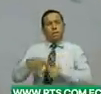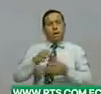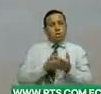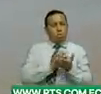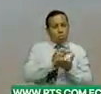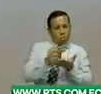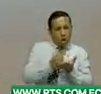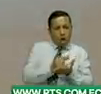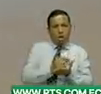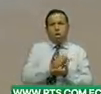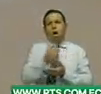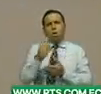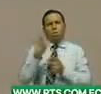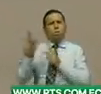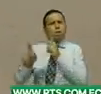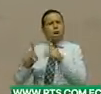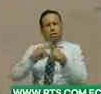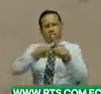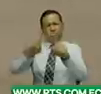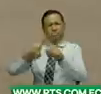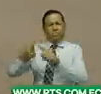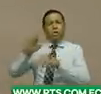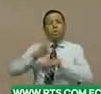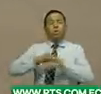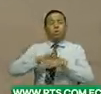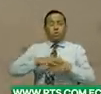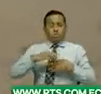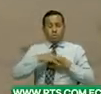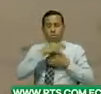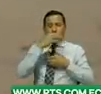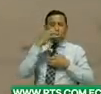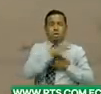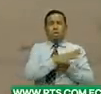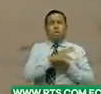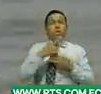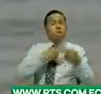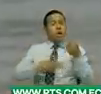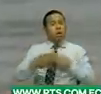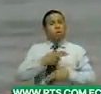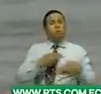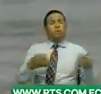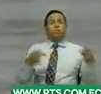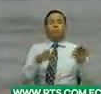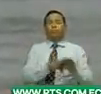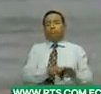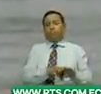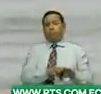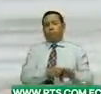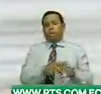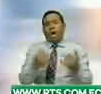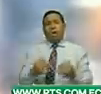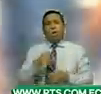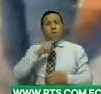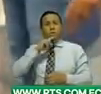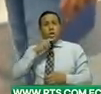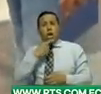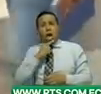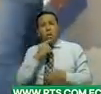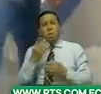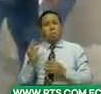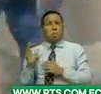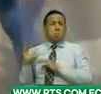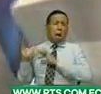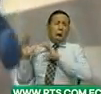puntos del país. La pandemia ha cerrado negocios y los feriados con distanciamiento no son muy rentables. Bastó unos